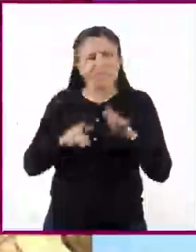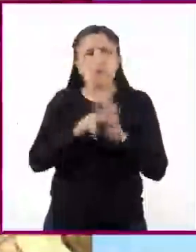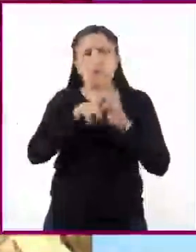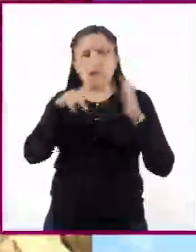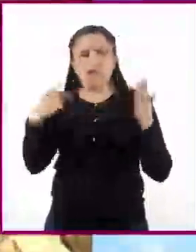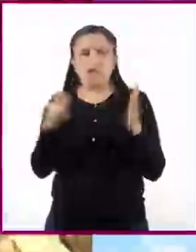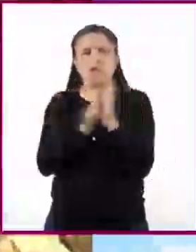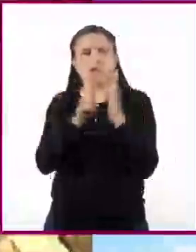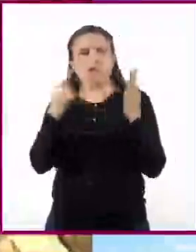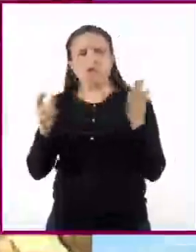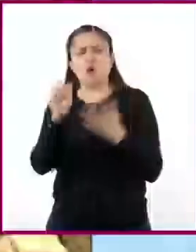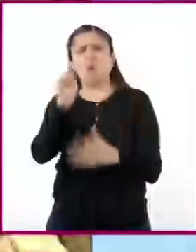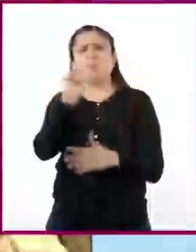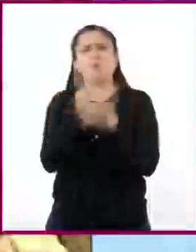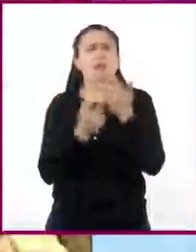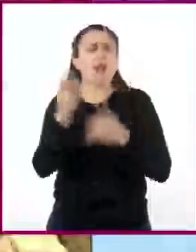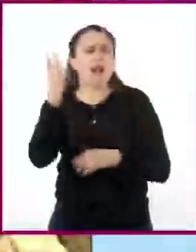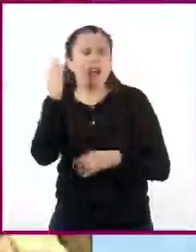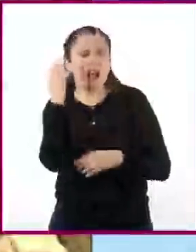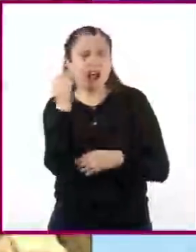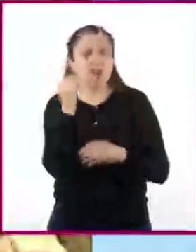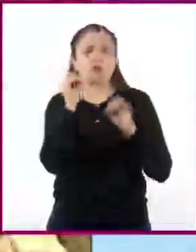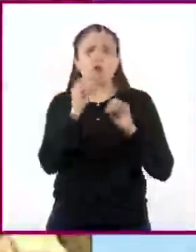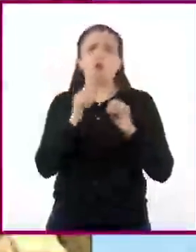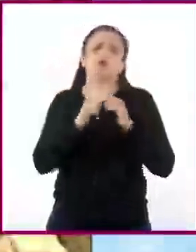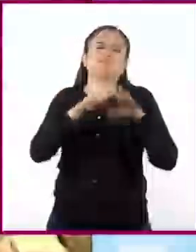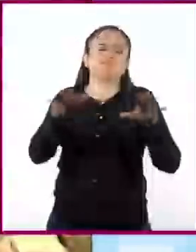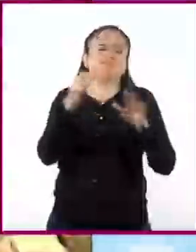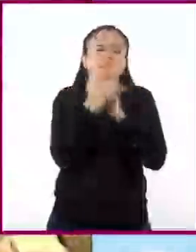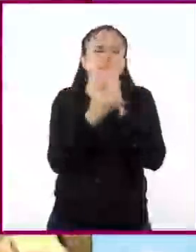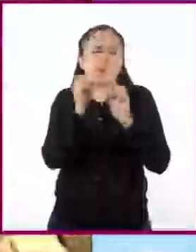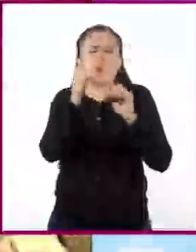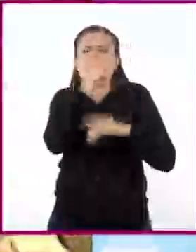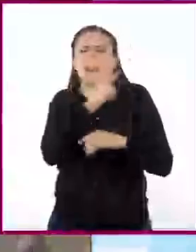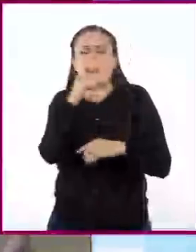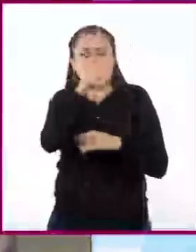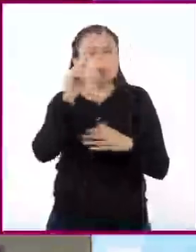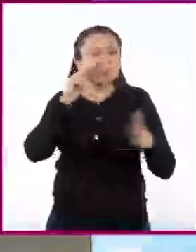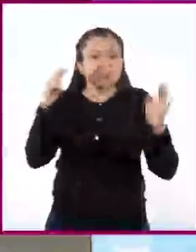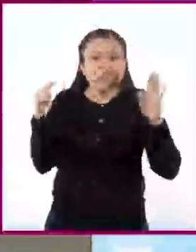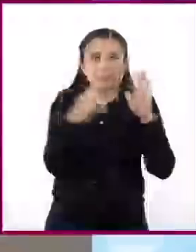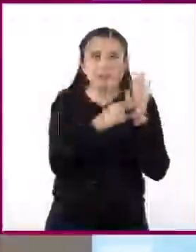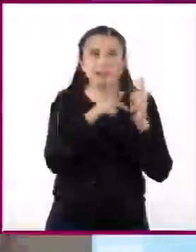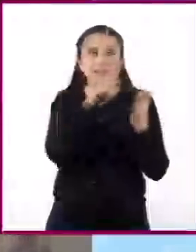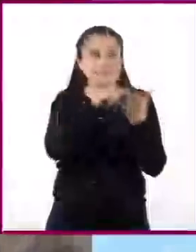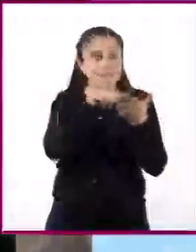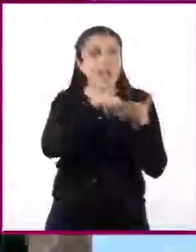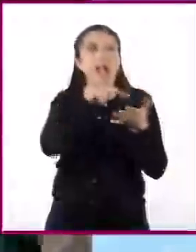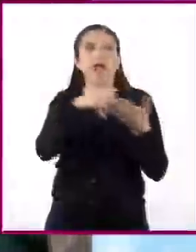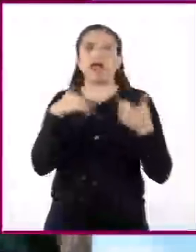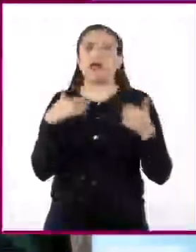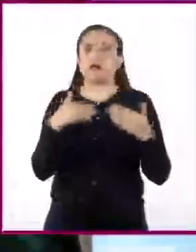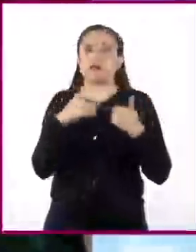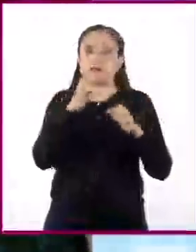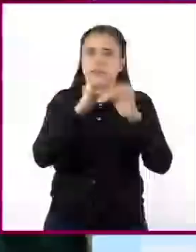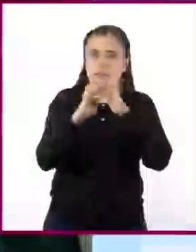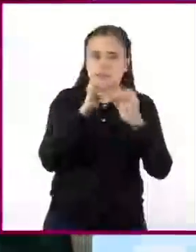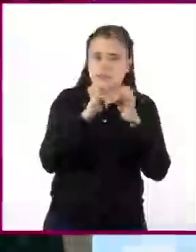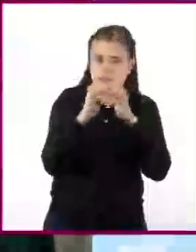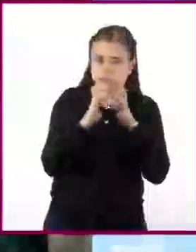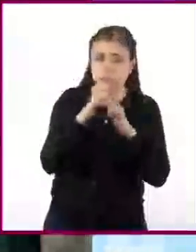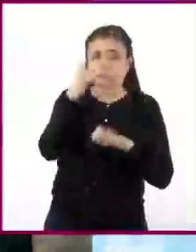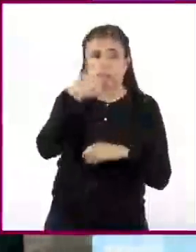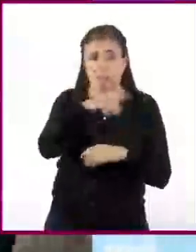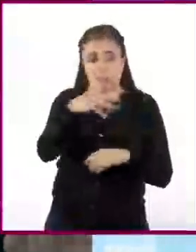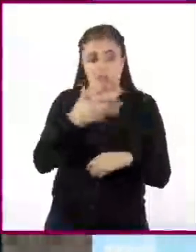periódico, revista o programa de radio publicado o transmitido en alguna lengua indígena que exista en la región donde vives. Para